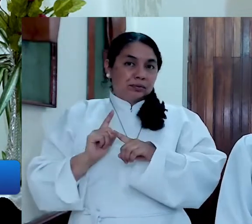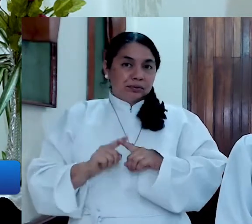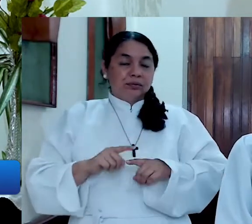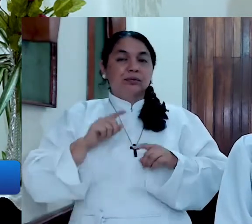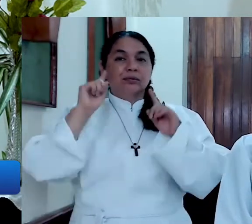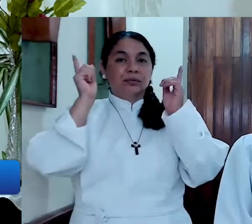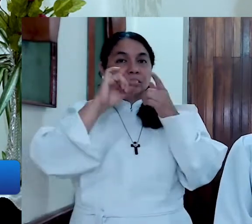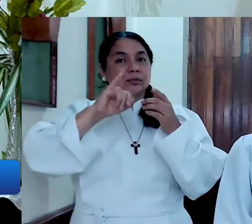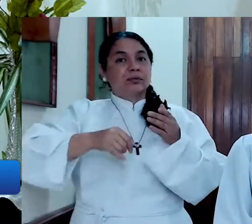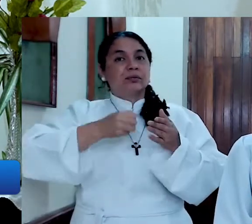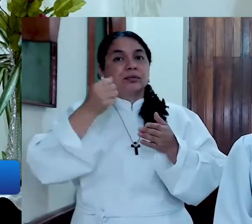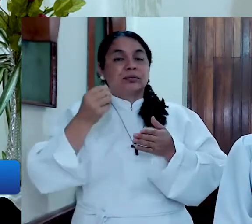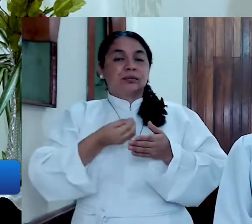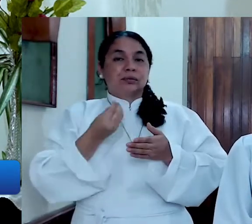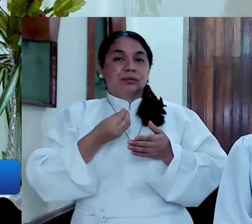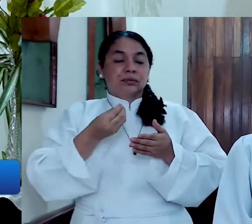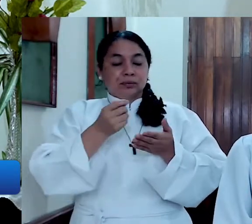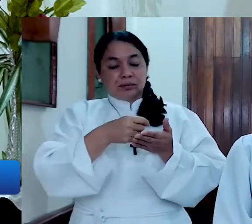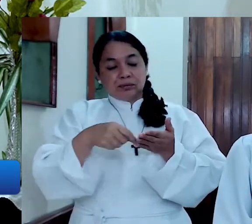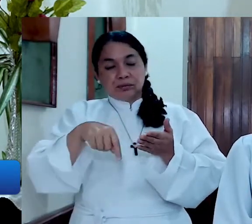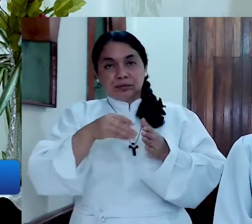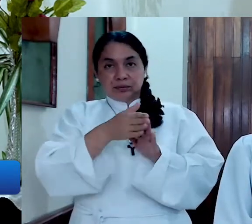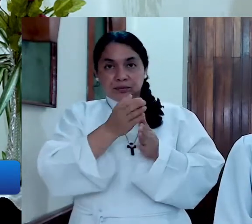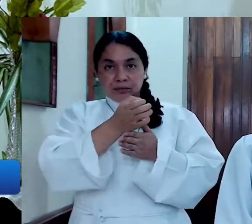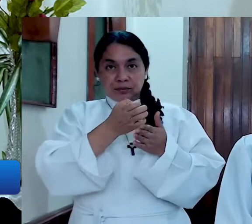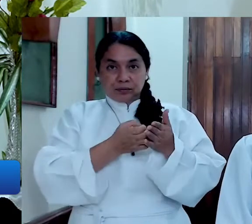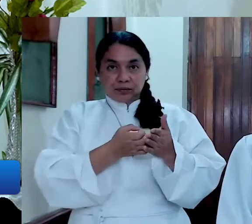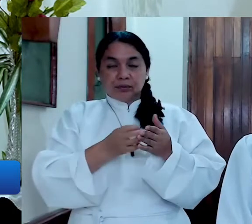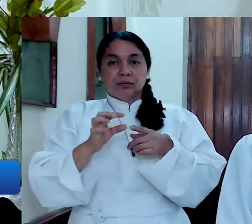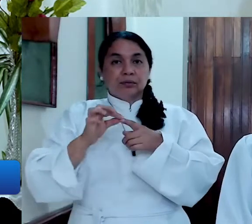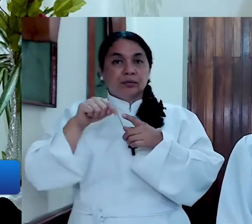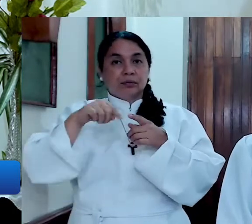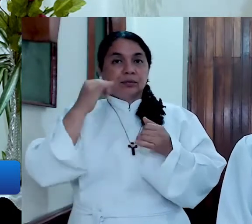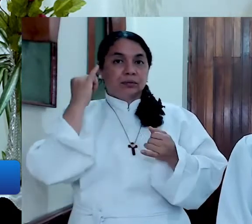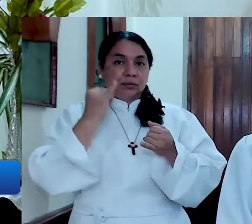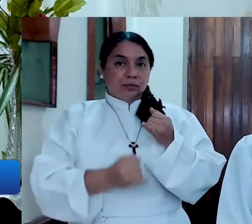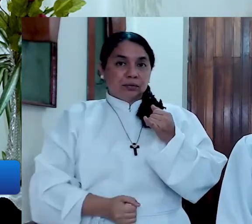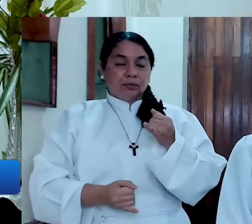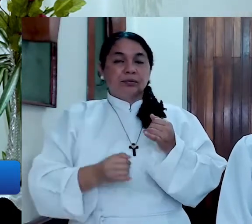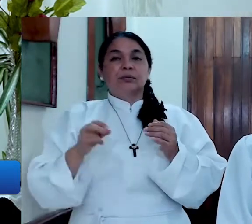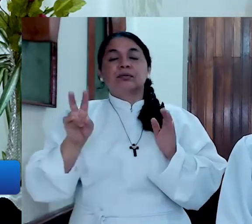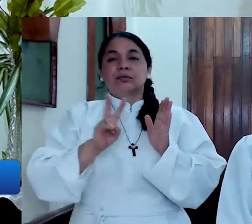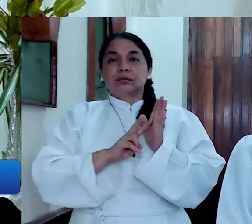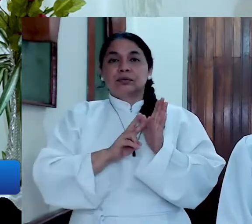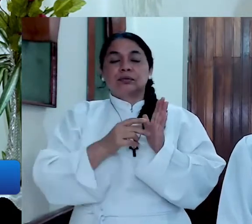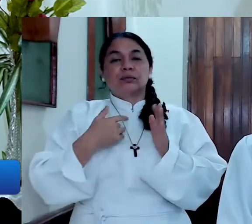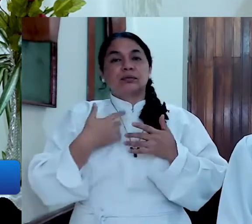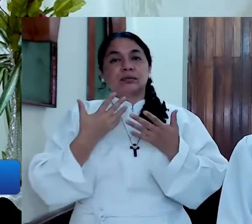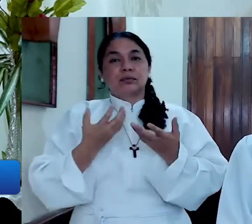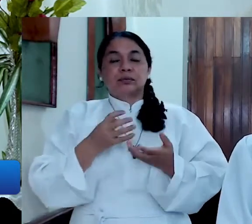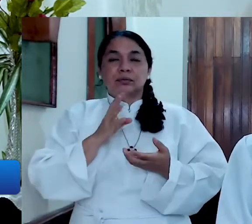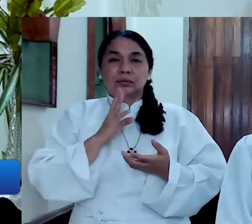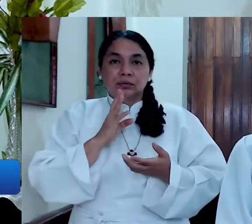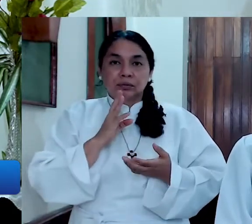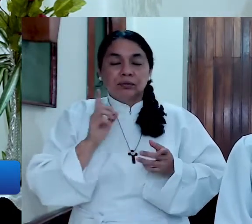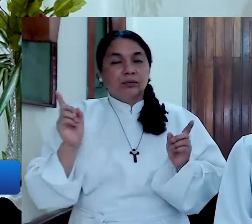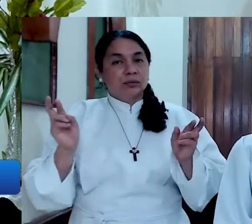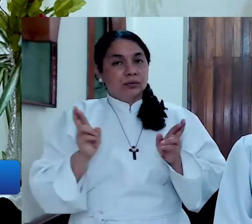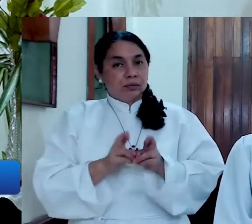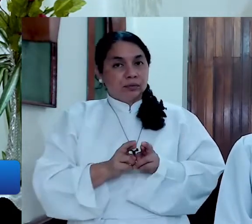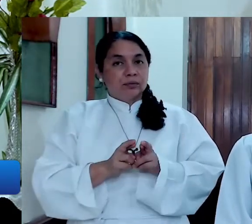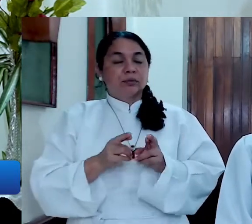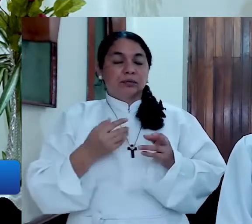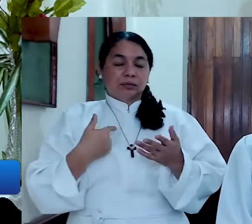Juan escribió este evangelio, sobre todo el último versículo, que quisiera comentar brevemente, por